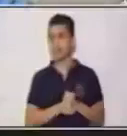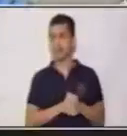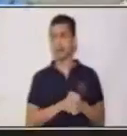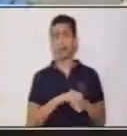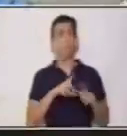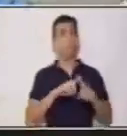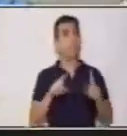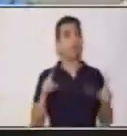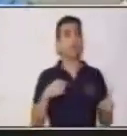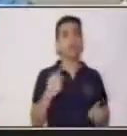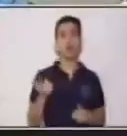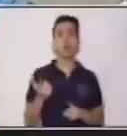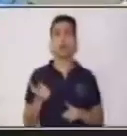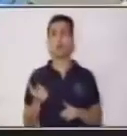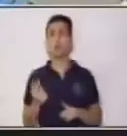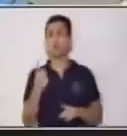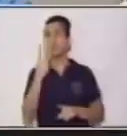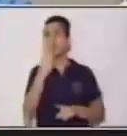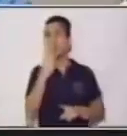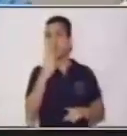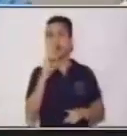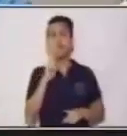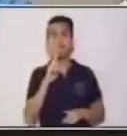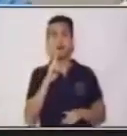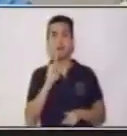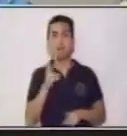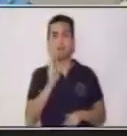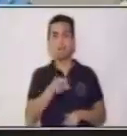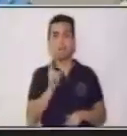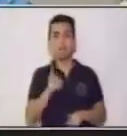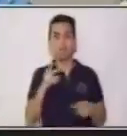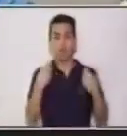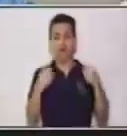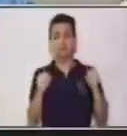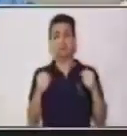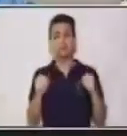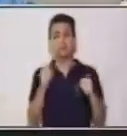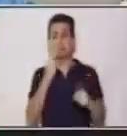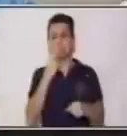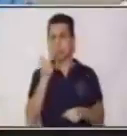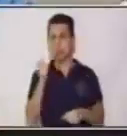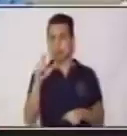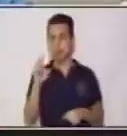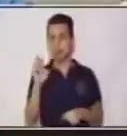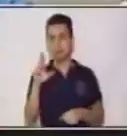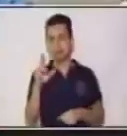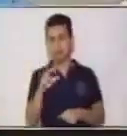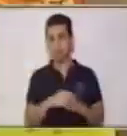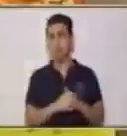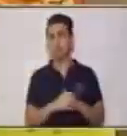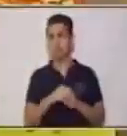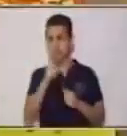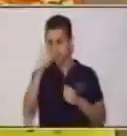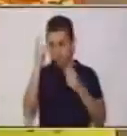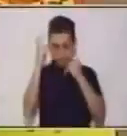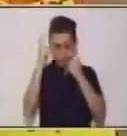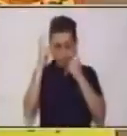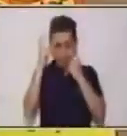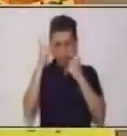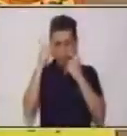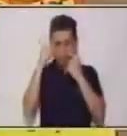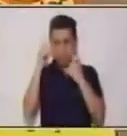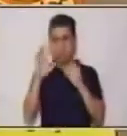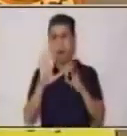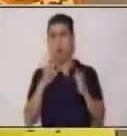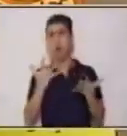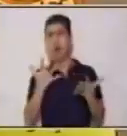trabajando solamente un verbo, el verbo hacer. Quiero que pienses qué otra palabra puedo